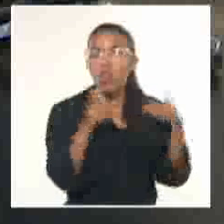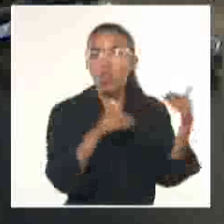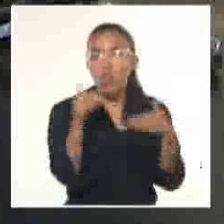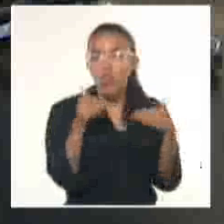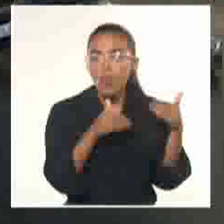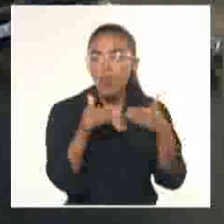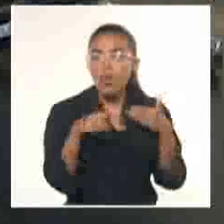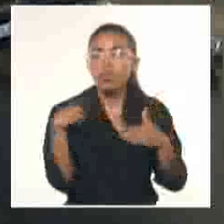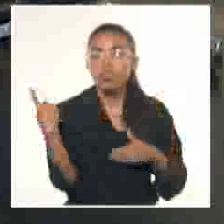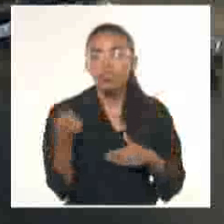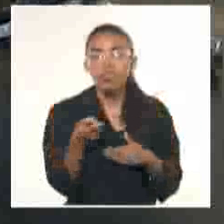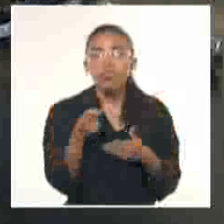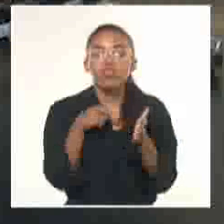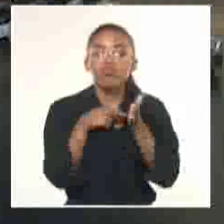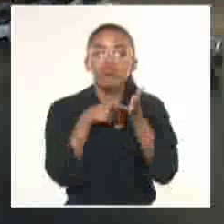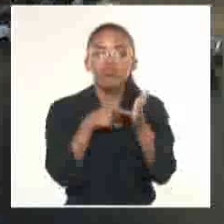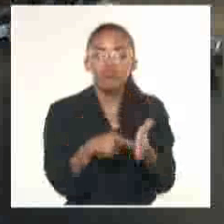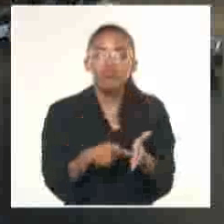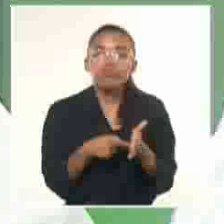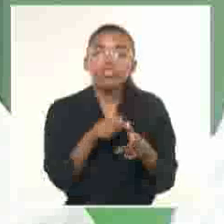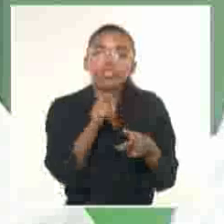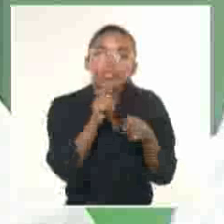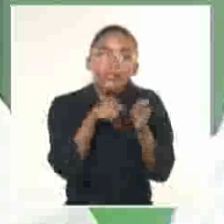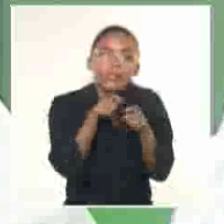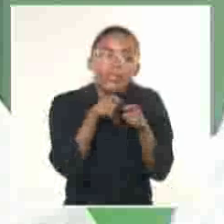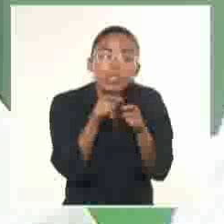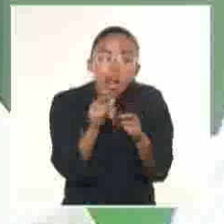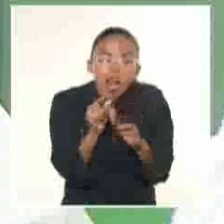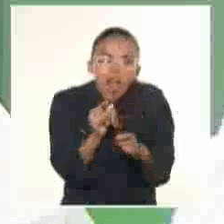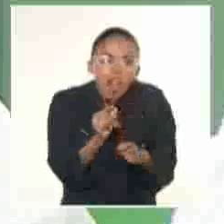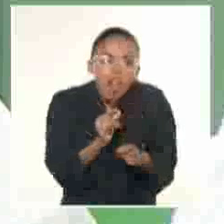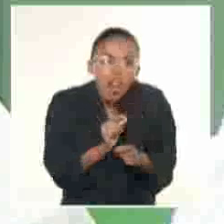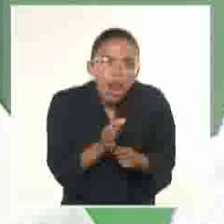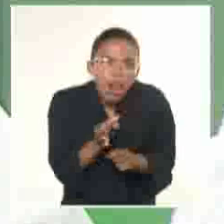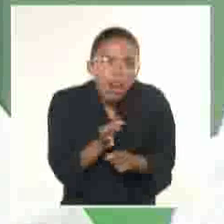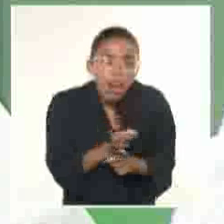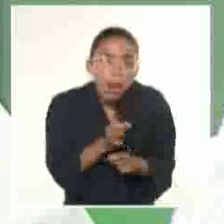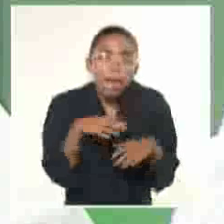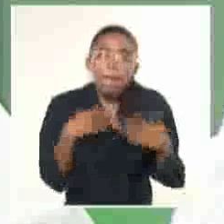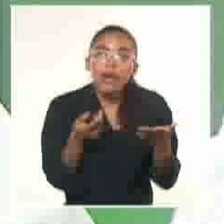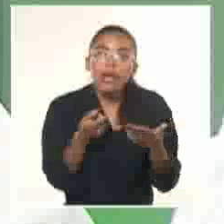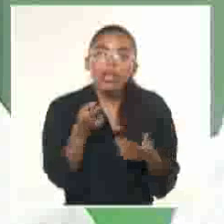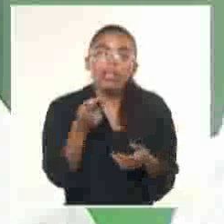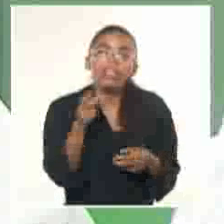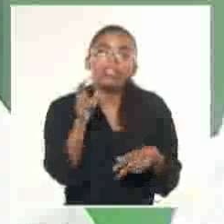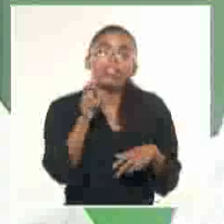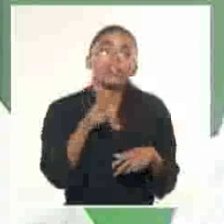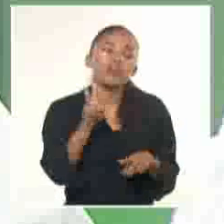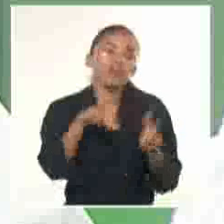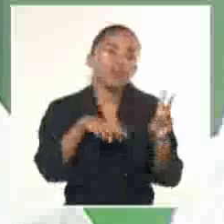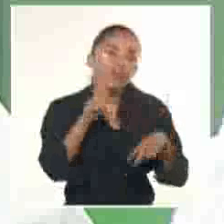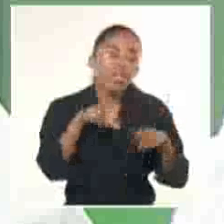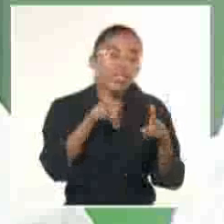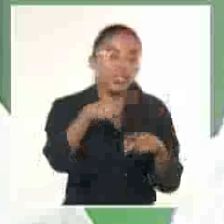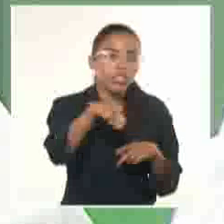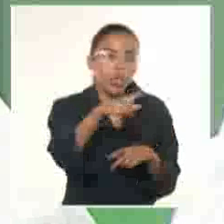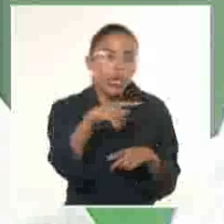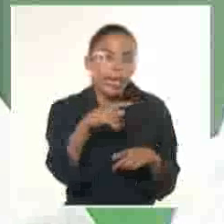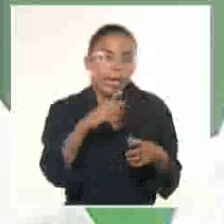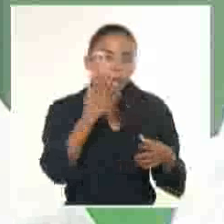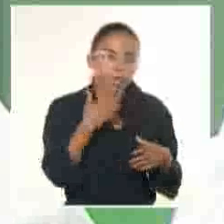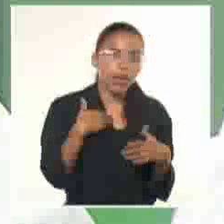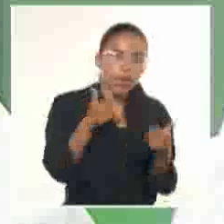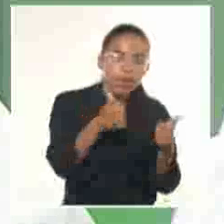la biopsia. Una biopsia que nos diera el diagnóstico de las complicaciones que tenía este paciente para proceder entonces